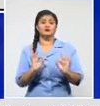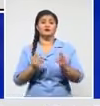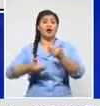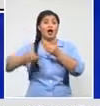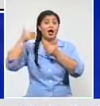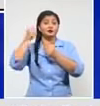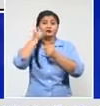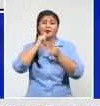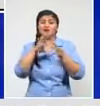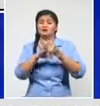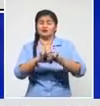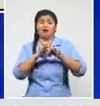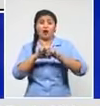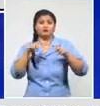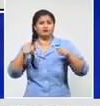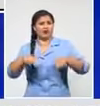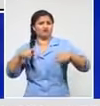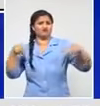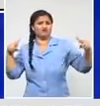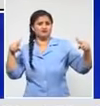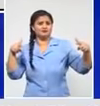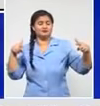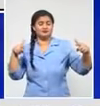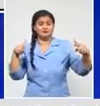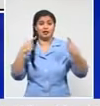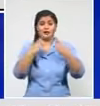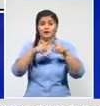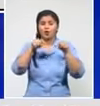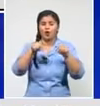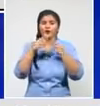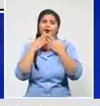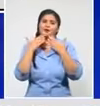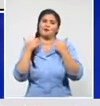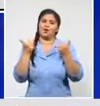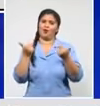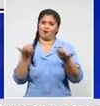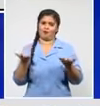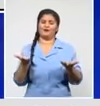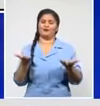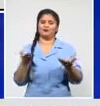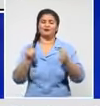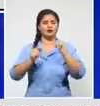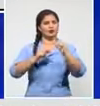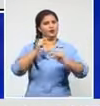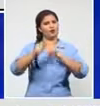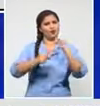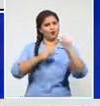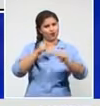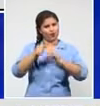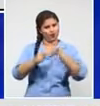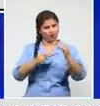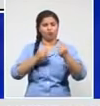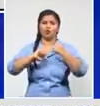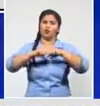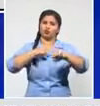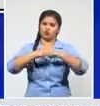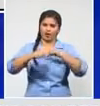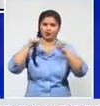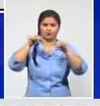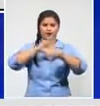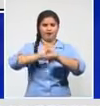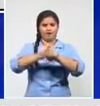en etapas anteriores, como resultado de las acciones que se vienen realizando aquí.